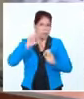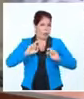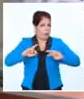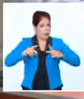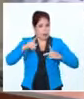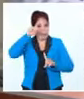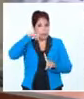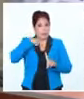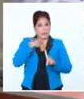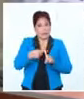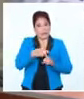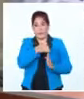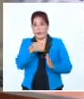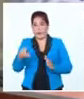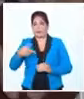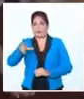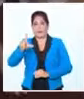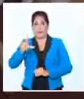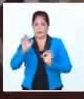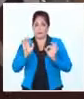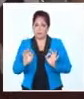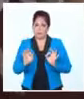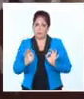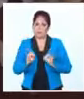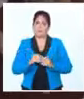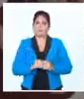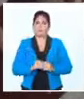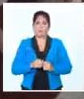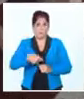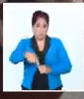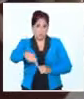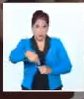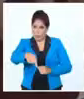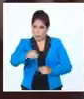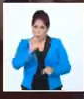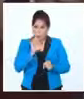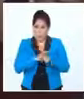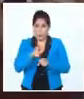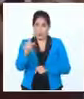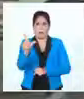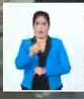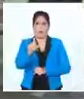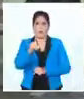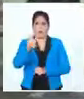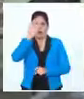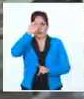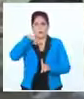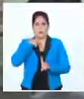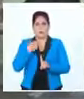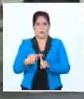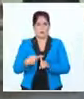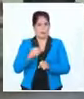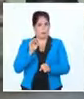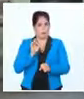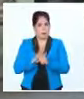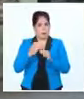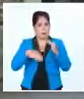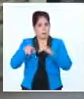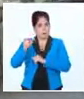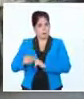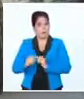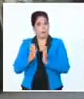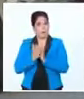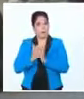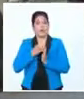calendario anterior en el año 2024. Restan pocos días para el comienzo del nuevo curso en la enseñanza general. La ministra de Educación